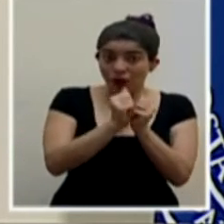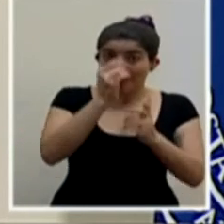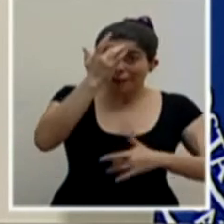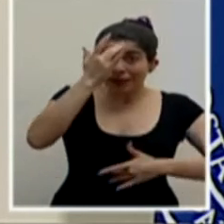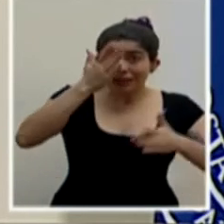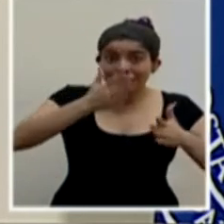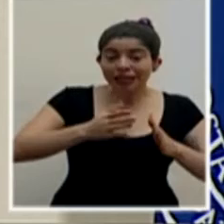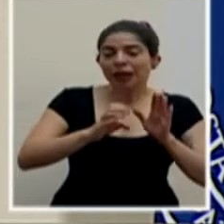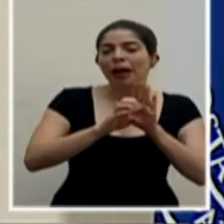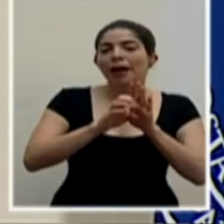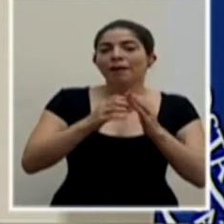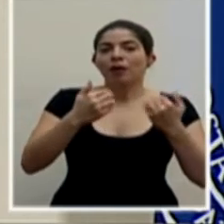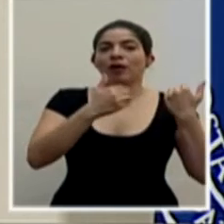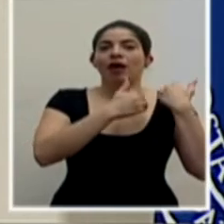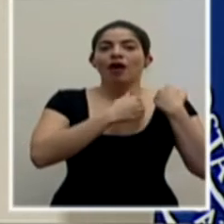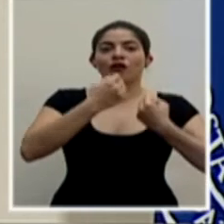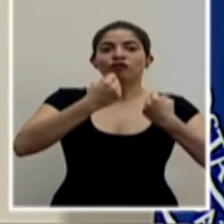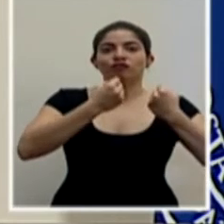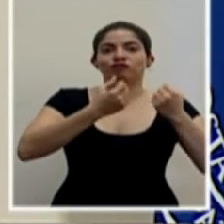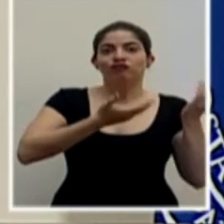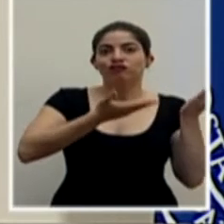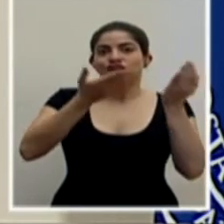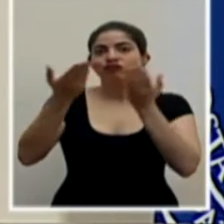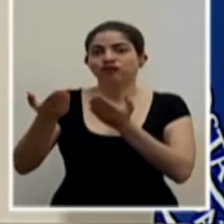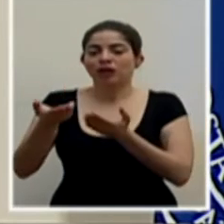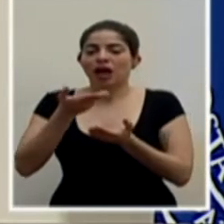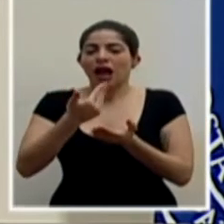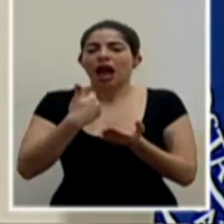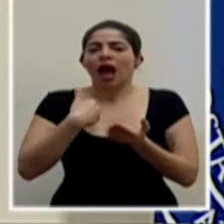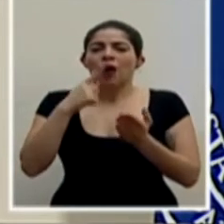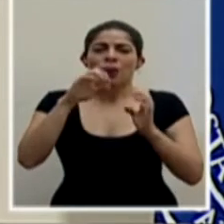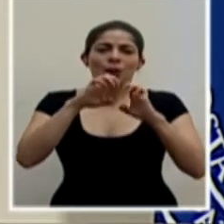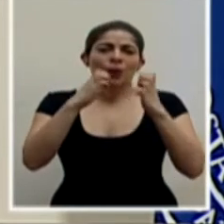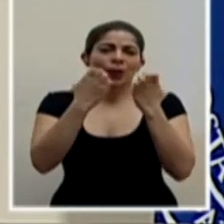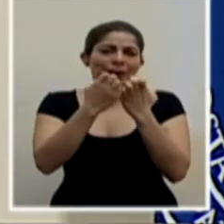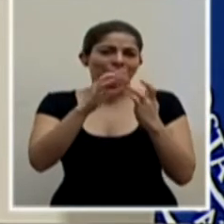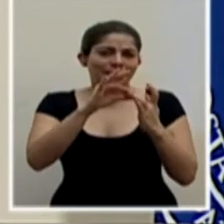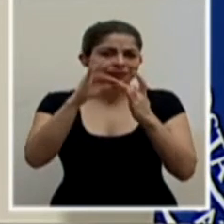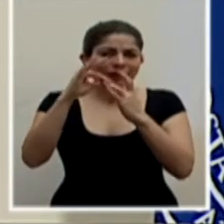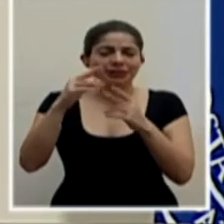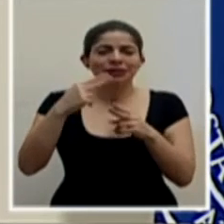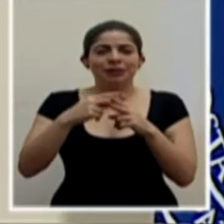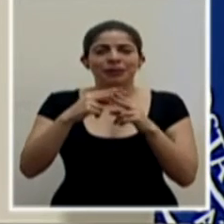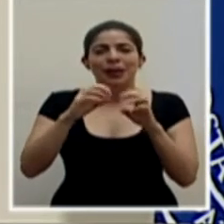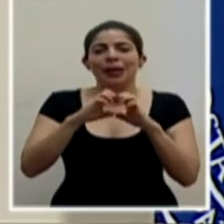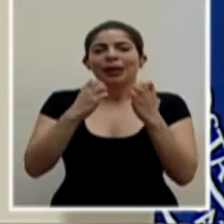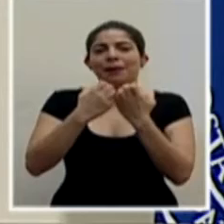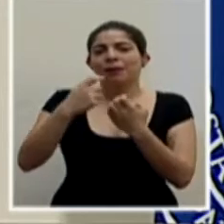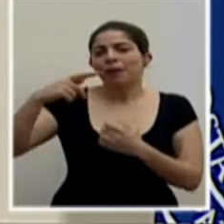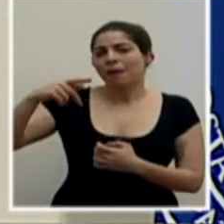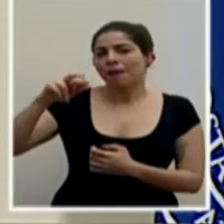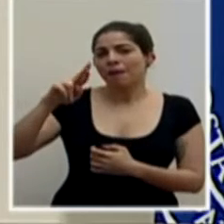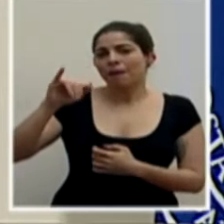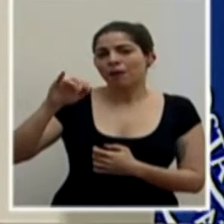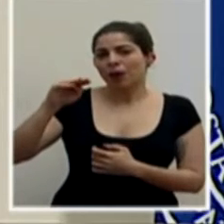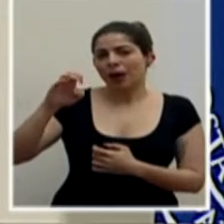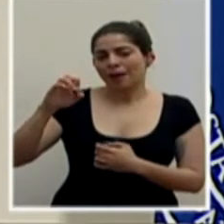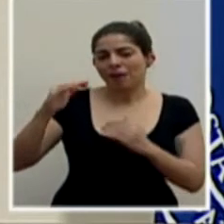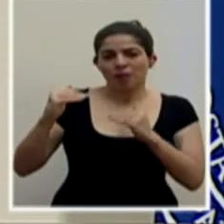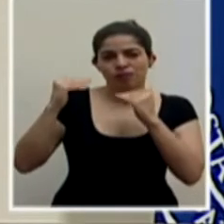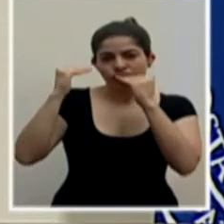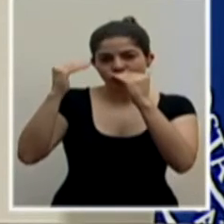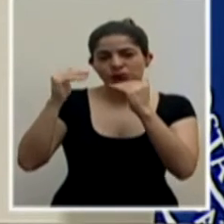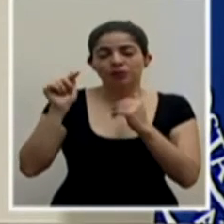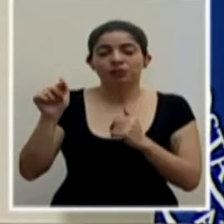que se hacen los traslados, pero eso hay un equipo especializado de eso, que es el equipo que llamamos Prime, que